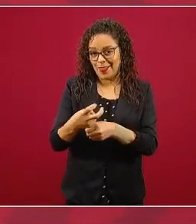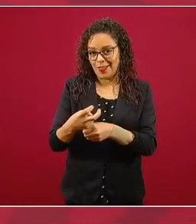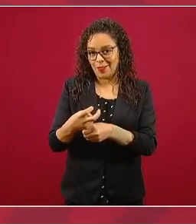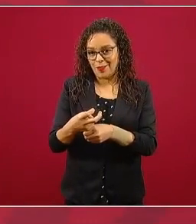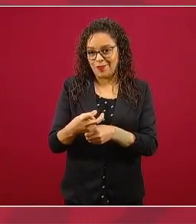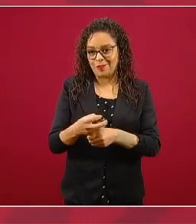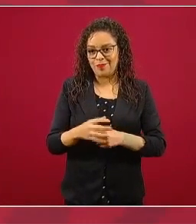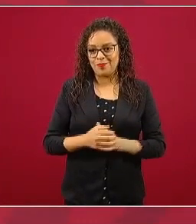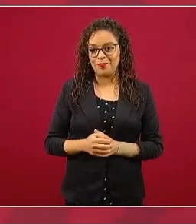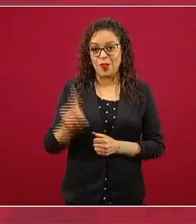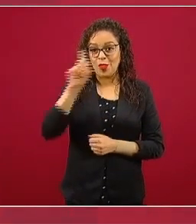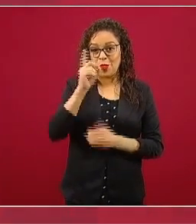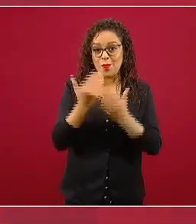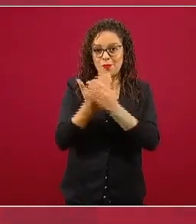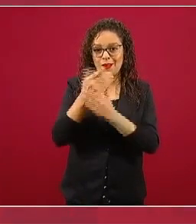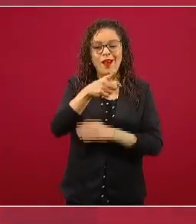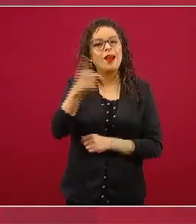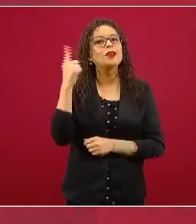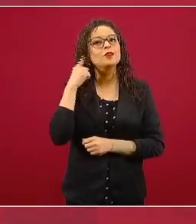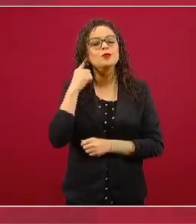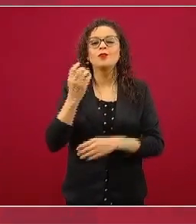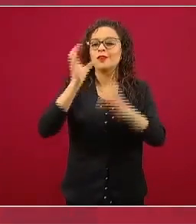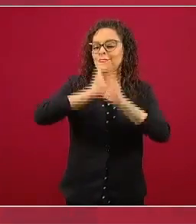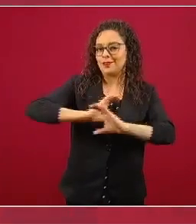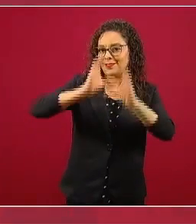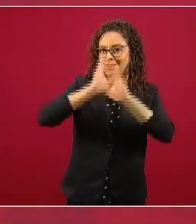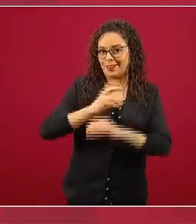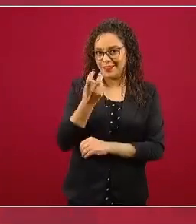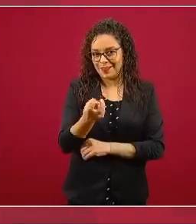la mañana del domingo la escuchen.